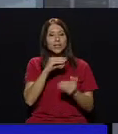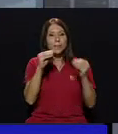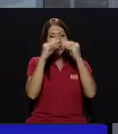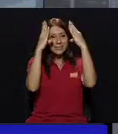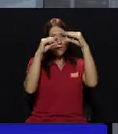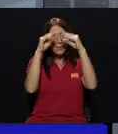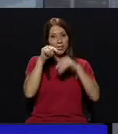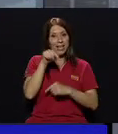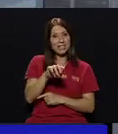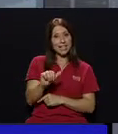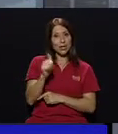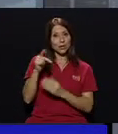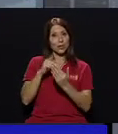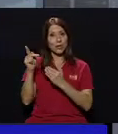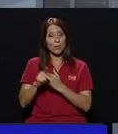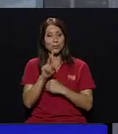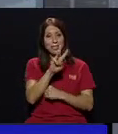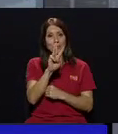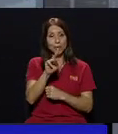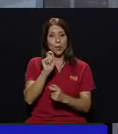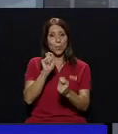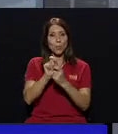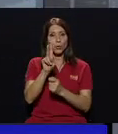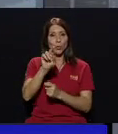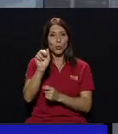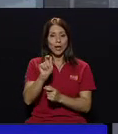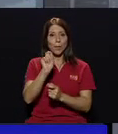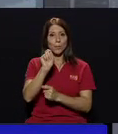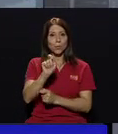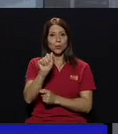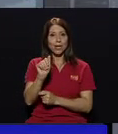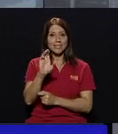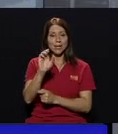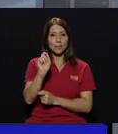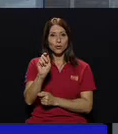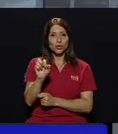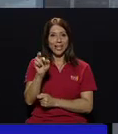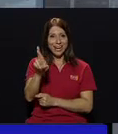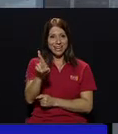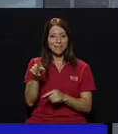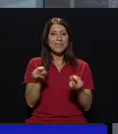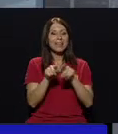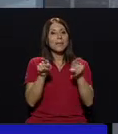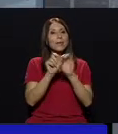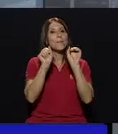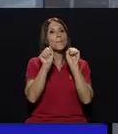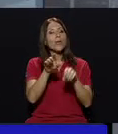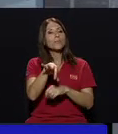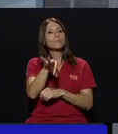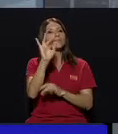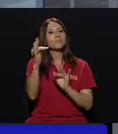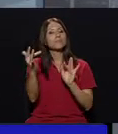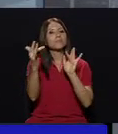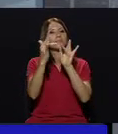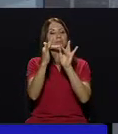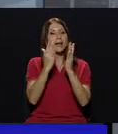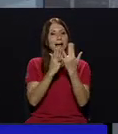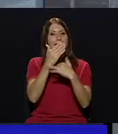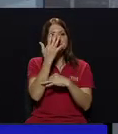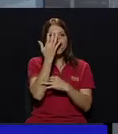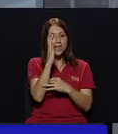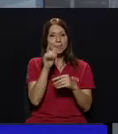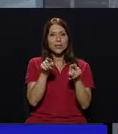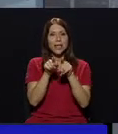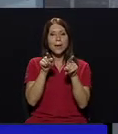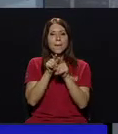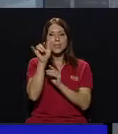www.una.ac.cr. También nos puede ubicar en nuestros perfiles de Facebook y YouTube y también en nuestras redes sociales, donde podrá ubicar toda